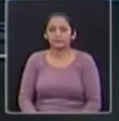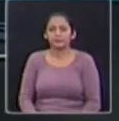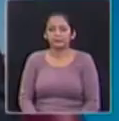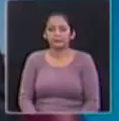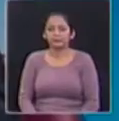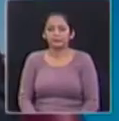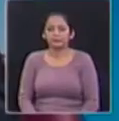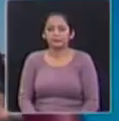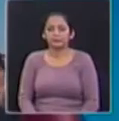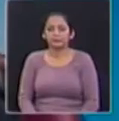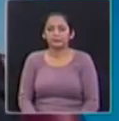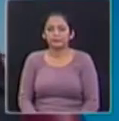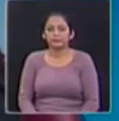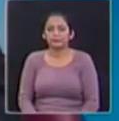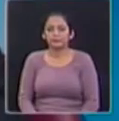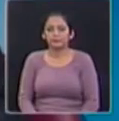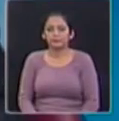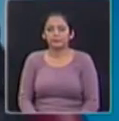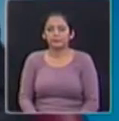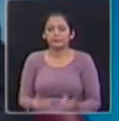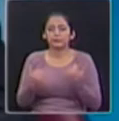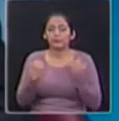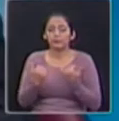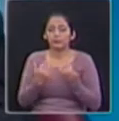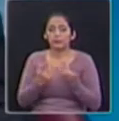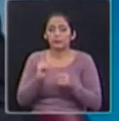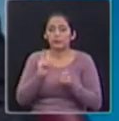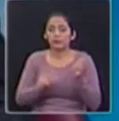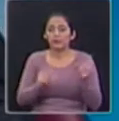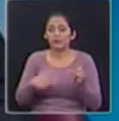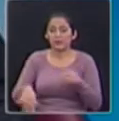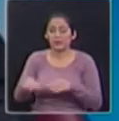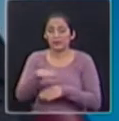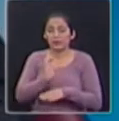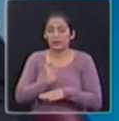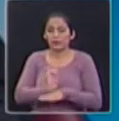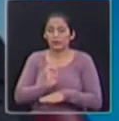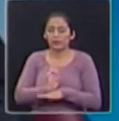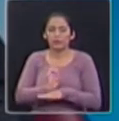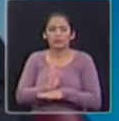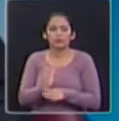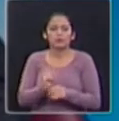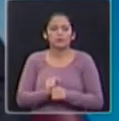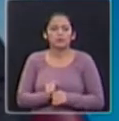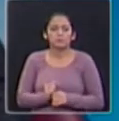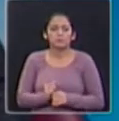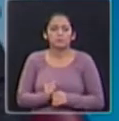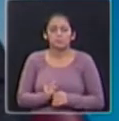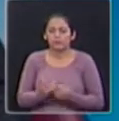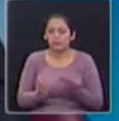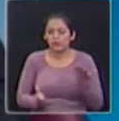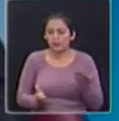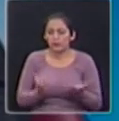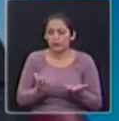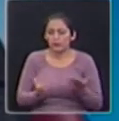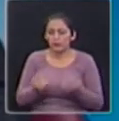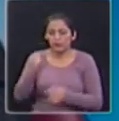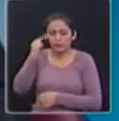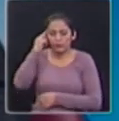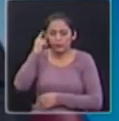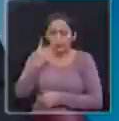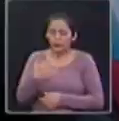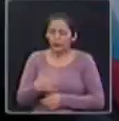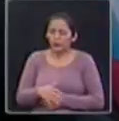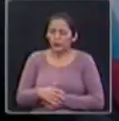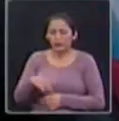ecuatorianos en el sentido del manejo económico como tal asiente en una especie de debilitamiento y en determinado momento por